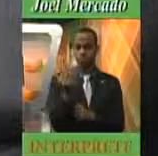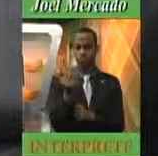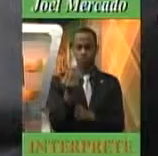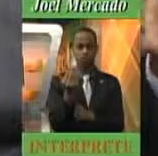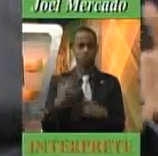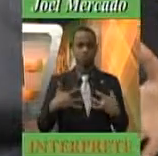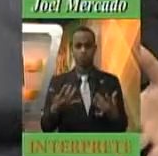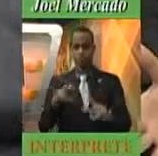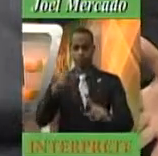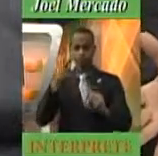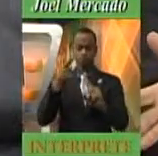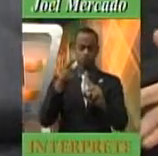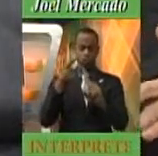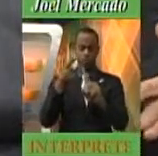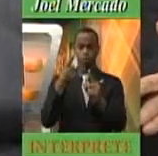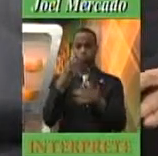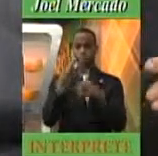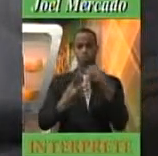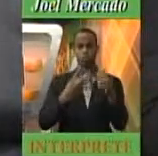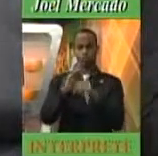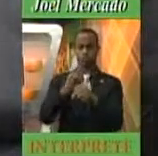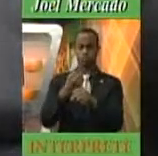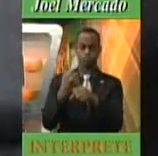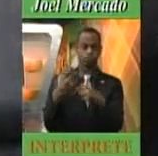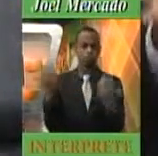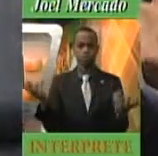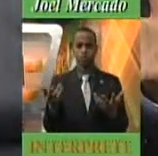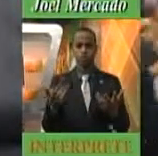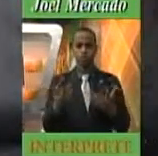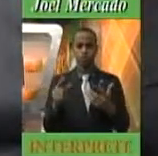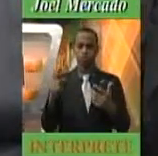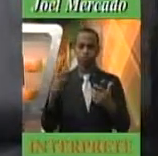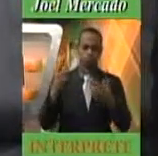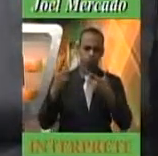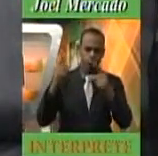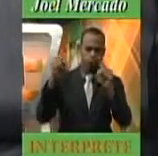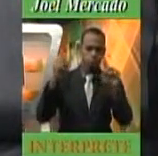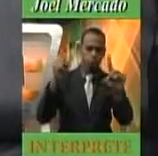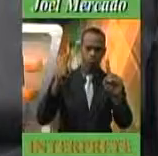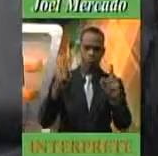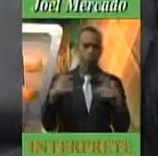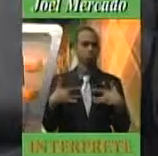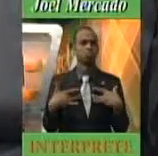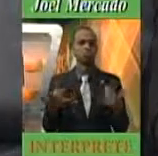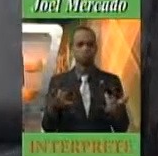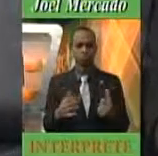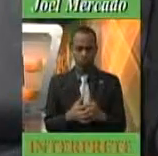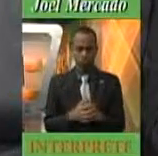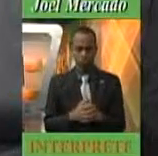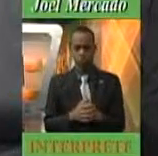cuál era la meta de 4 años, cuánto hemos logrado de esas metas,